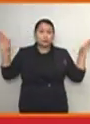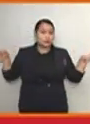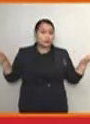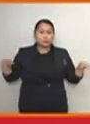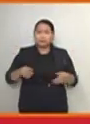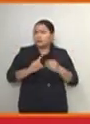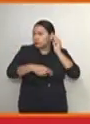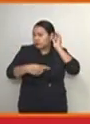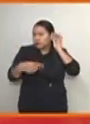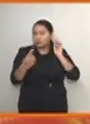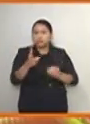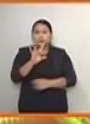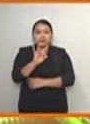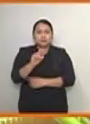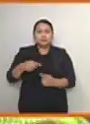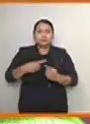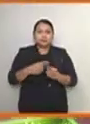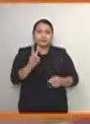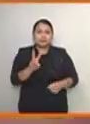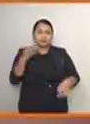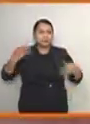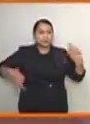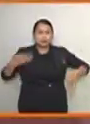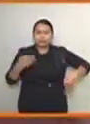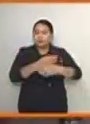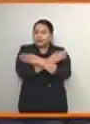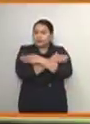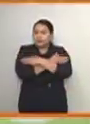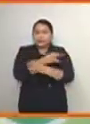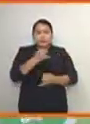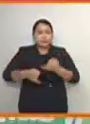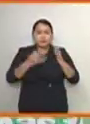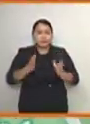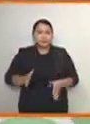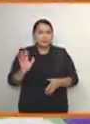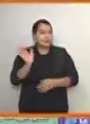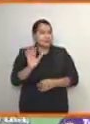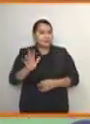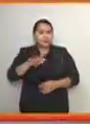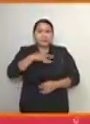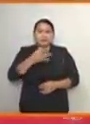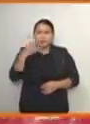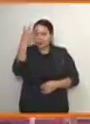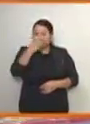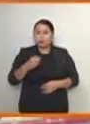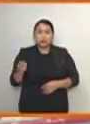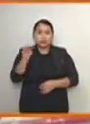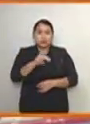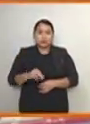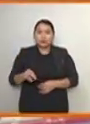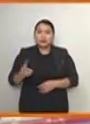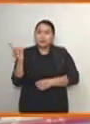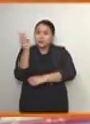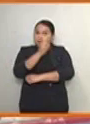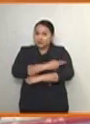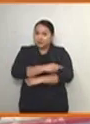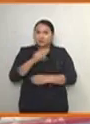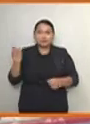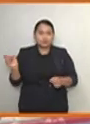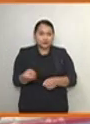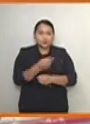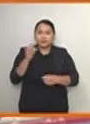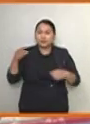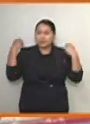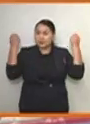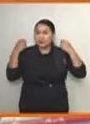18 + 2 muchas felicidades jugadores me despido deseándoles un bonito miércoles en navidad se gana y se goza